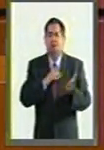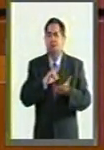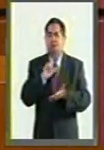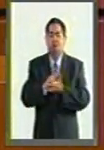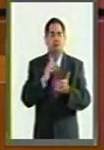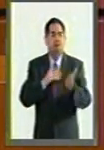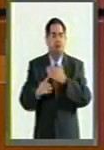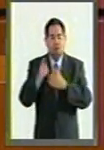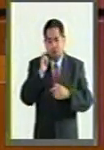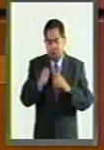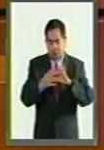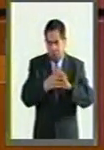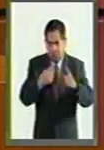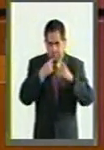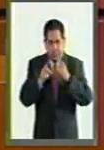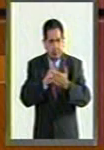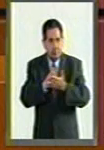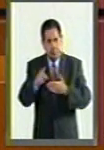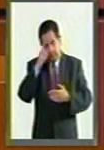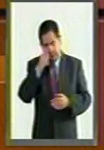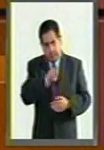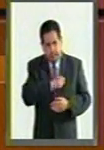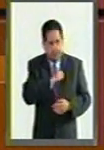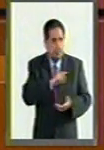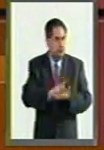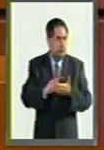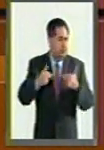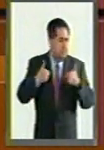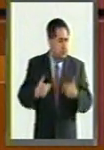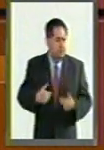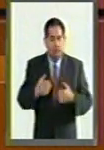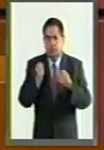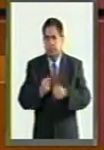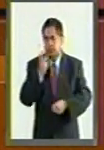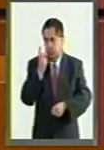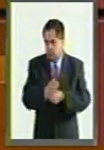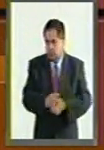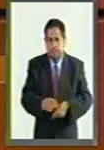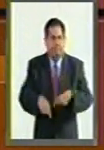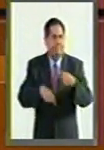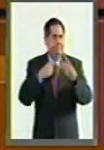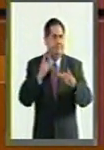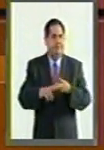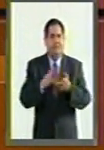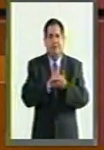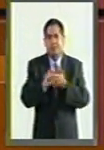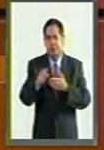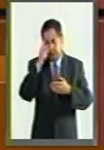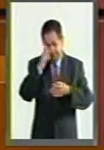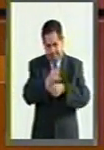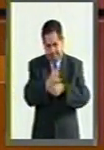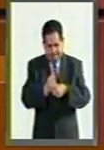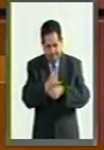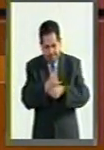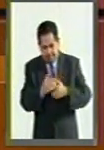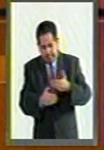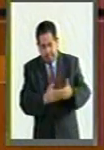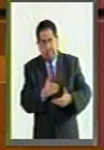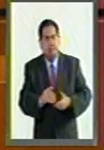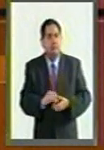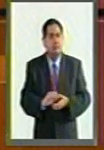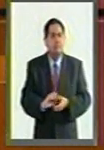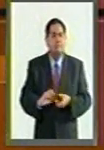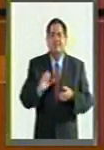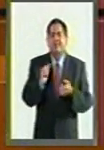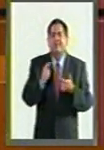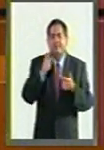como eje rector el derecho a la salud, los derechos humanos, la seguridad pública, el desarrollo de la investigación,